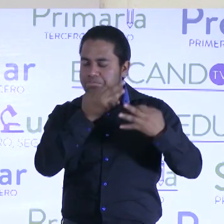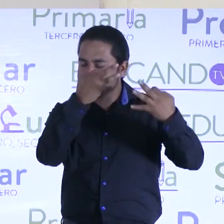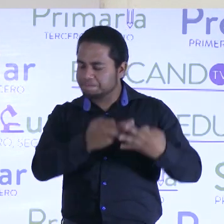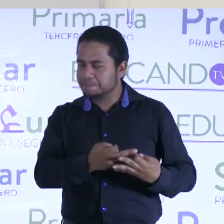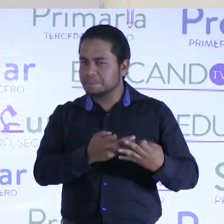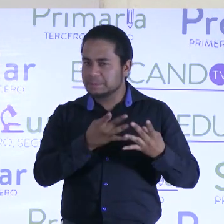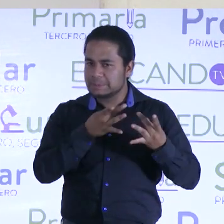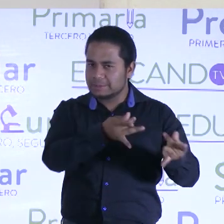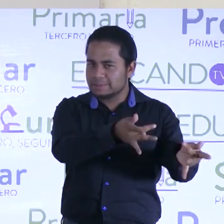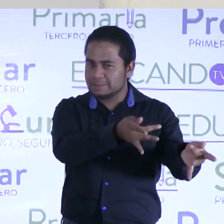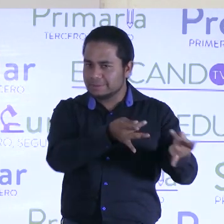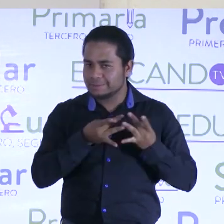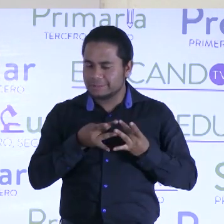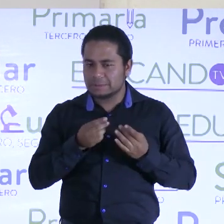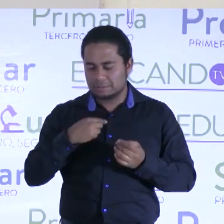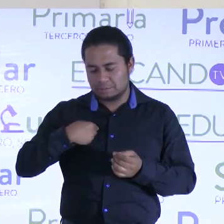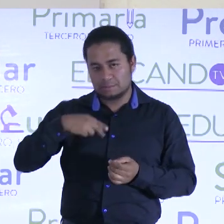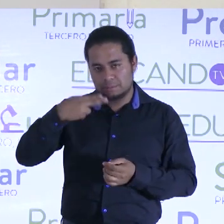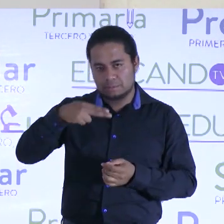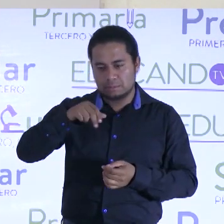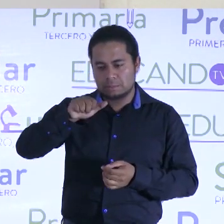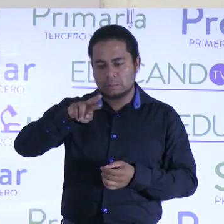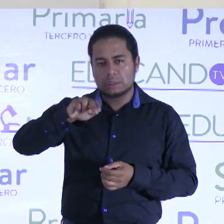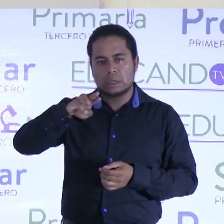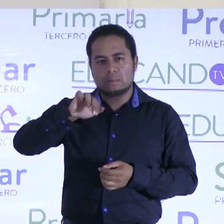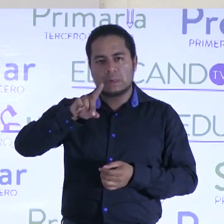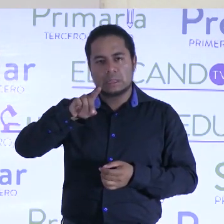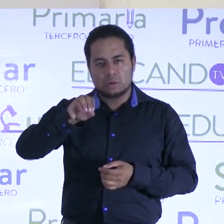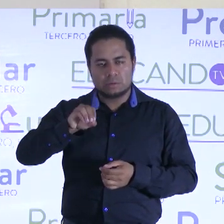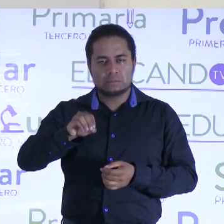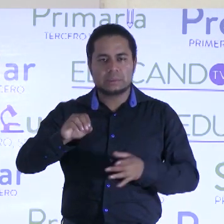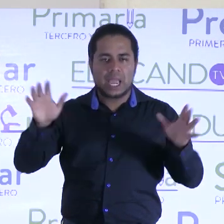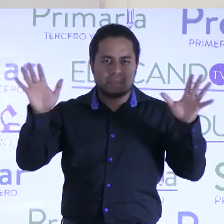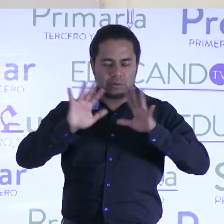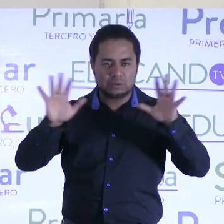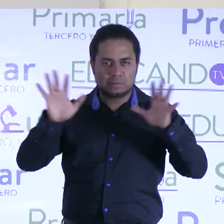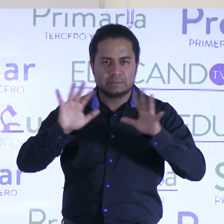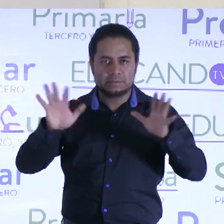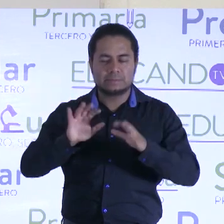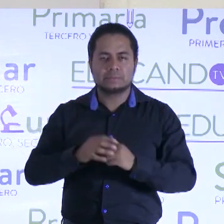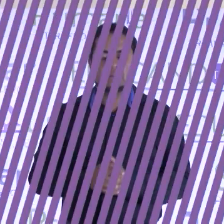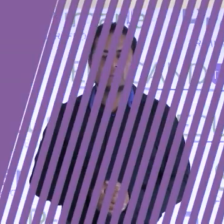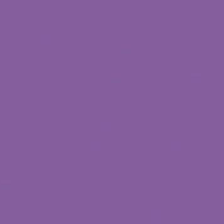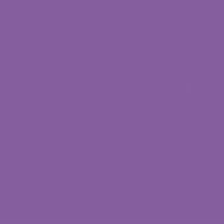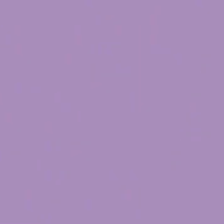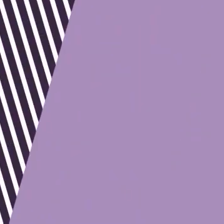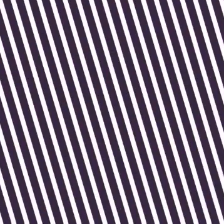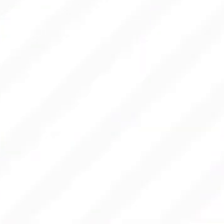respuestas correctas. Mi nombre es Armando Mendoza. Adiós.